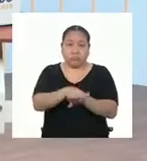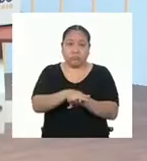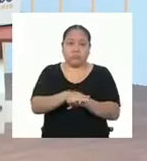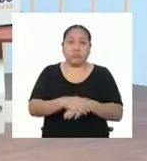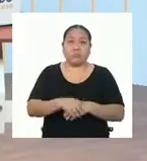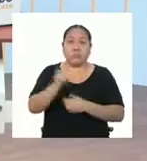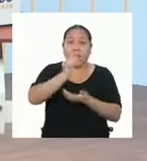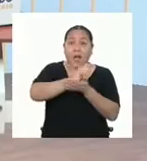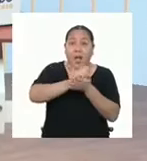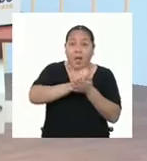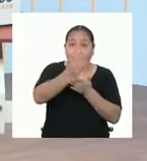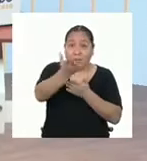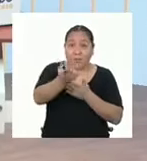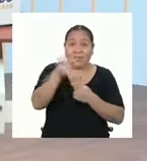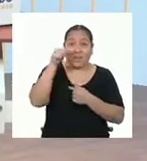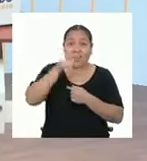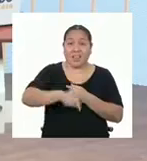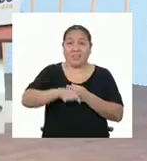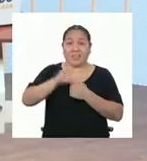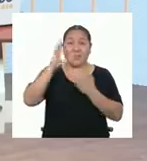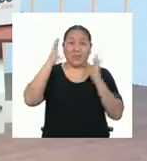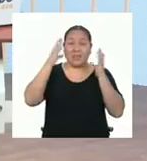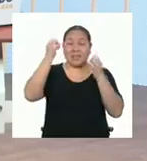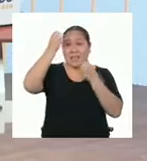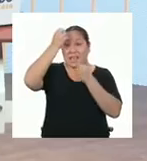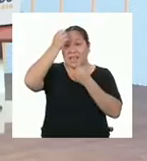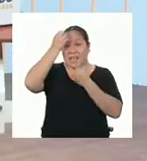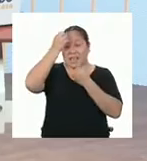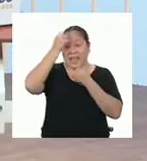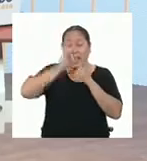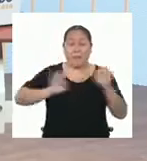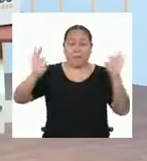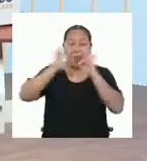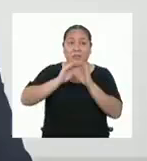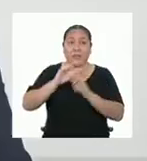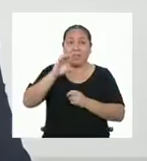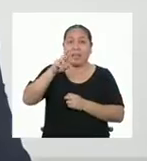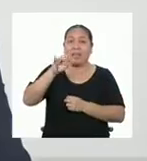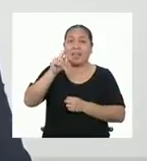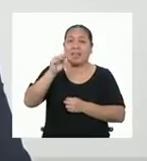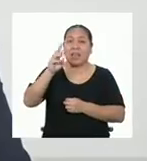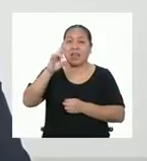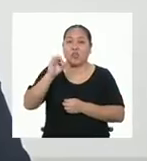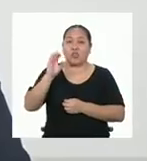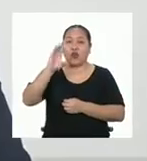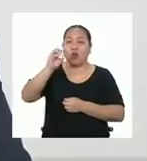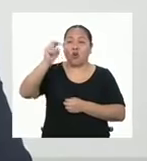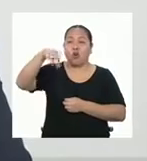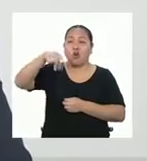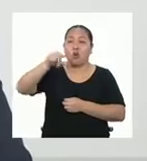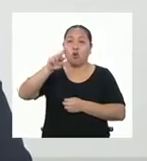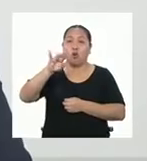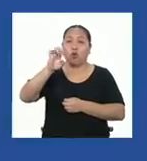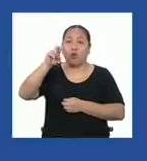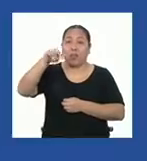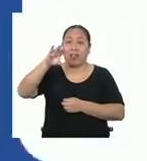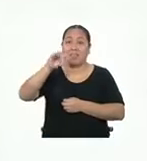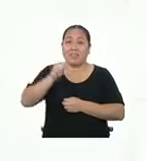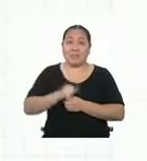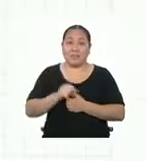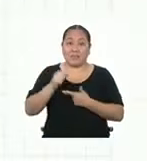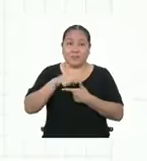Vayan tomando nota Esto suena importante Criterios de congruencia El primer criterio de congruencia dice que